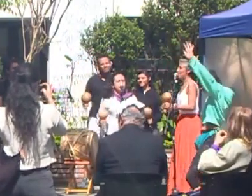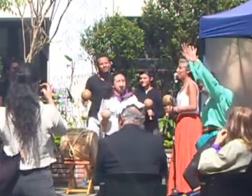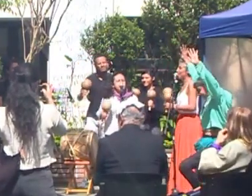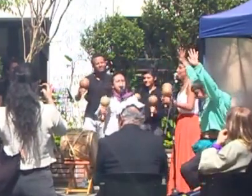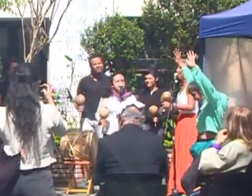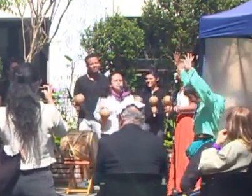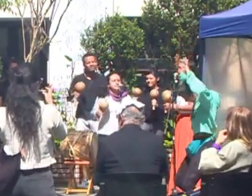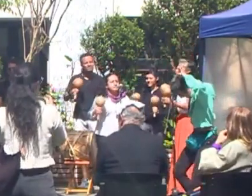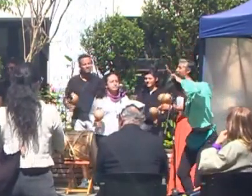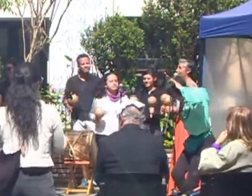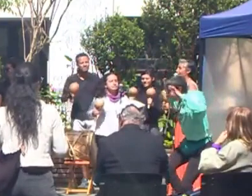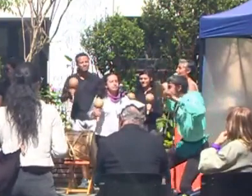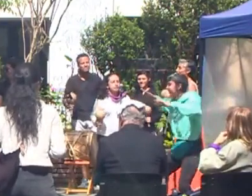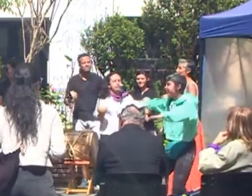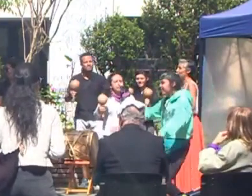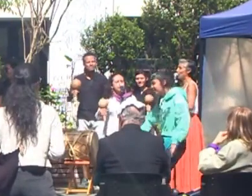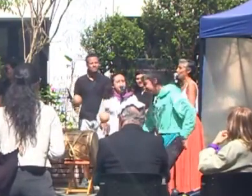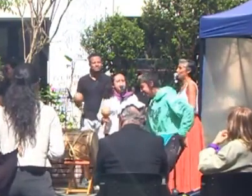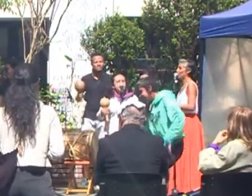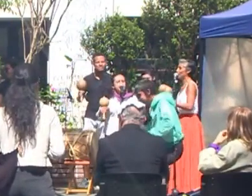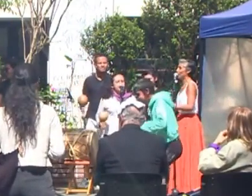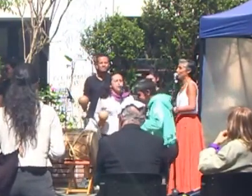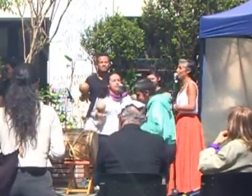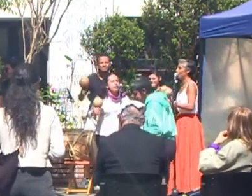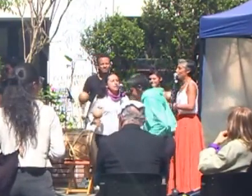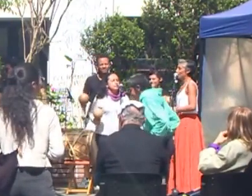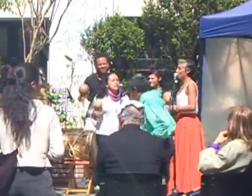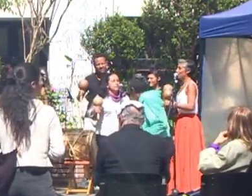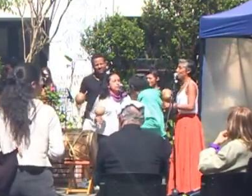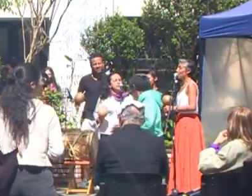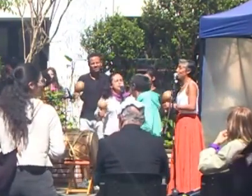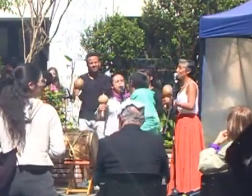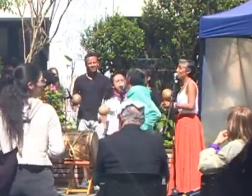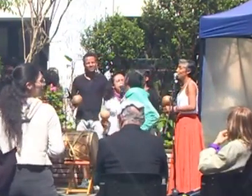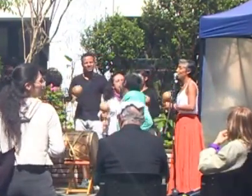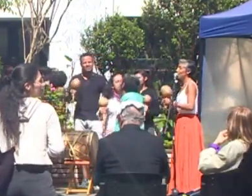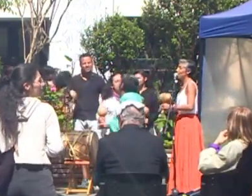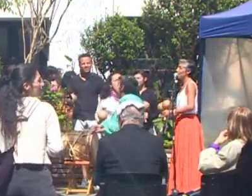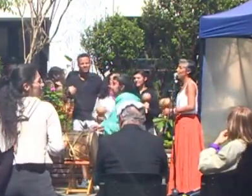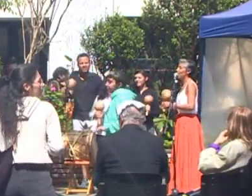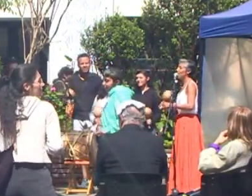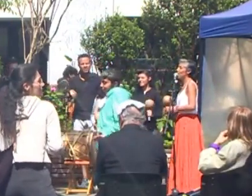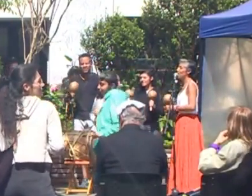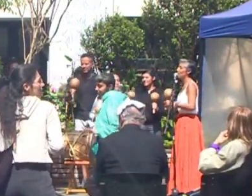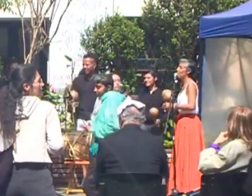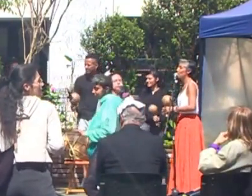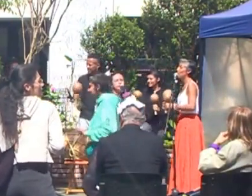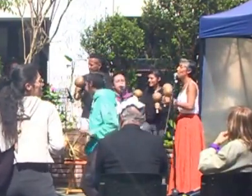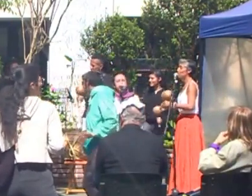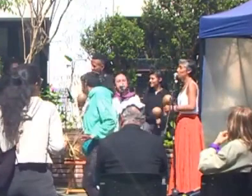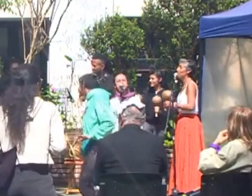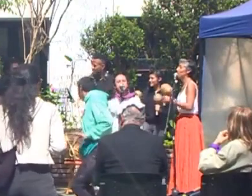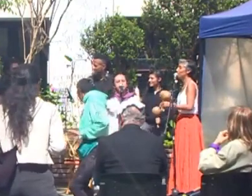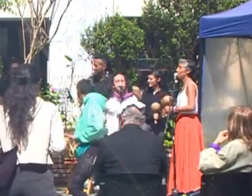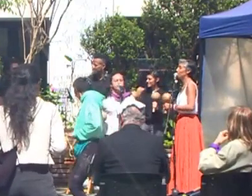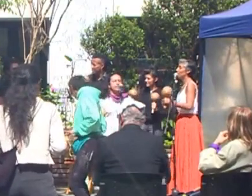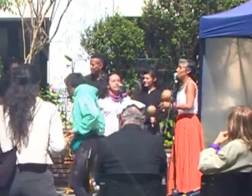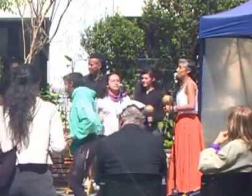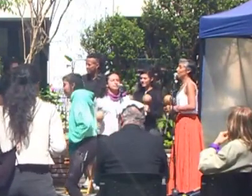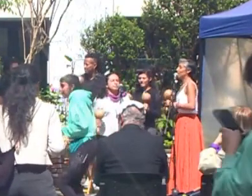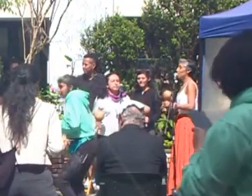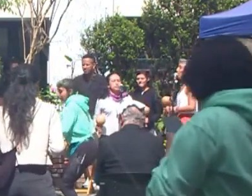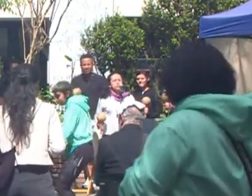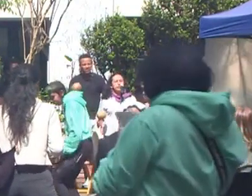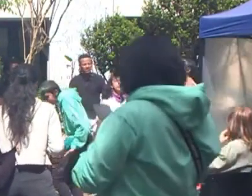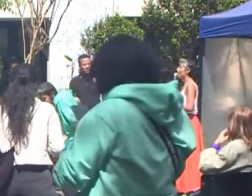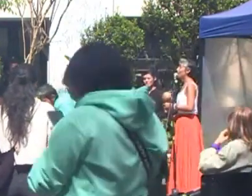atrapó mi amante y yo no lo vi. Me robaste el sueño cuando me dormí.